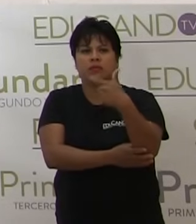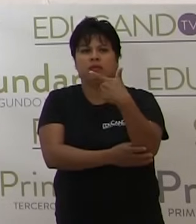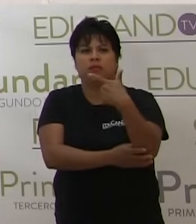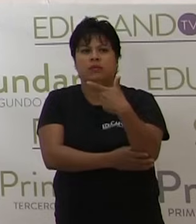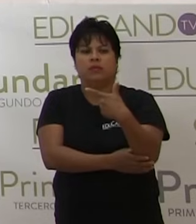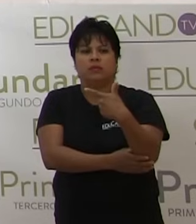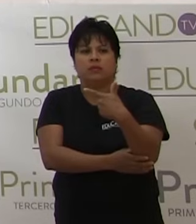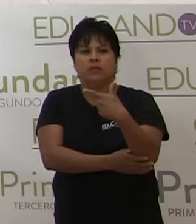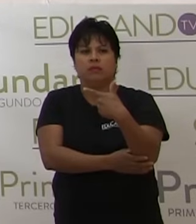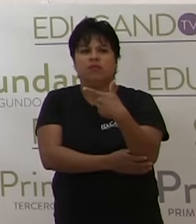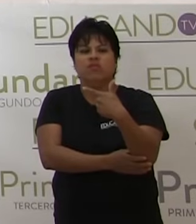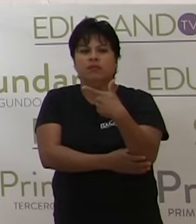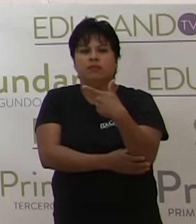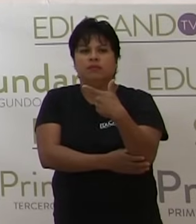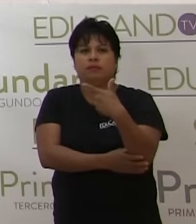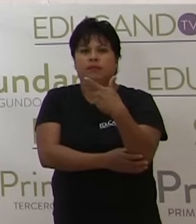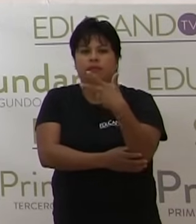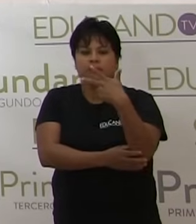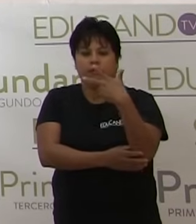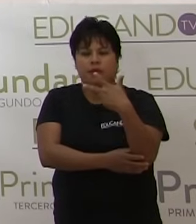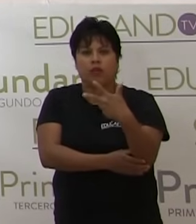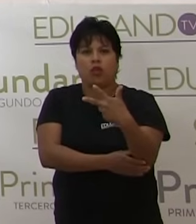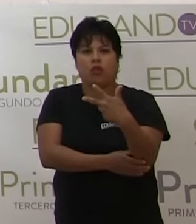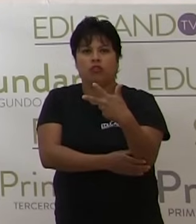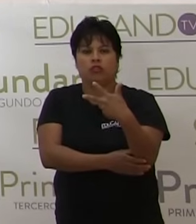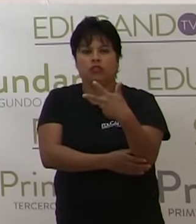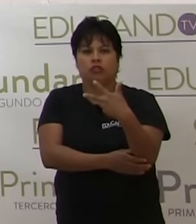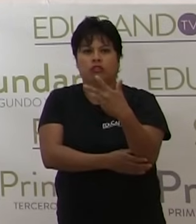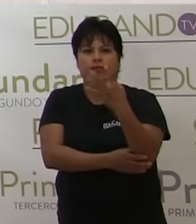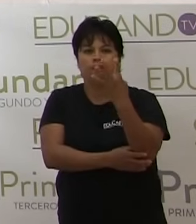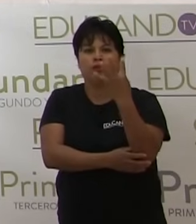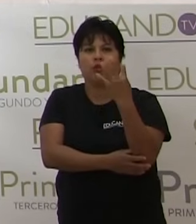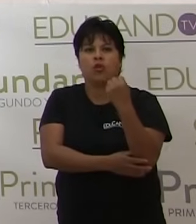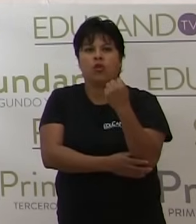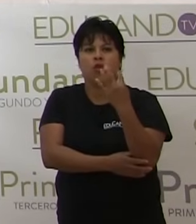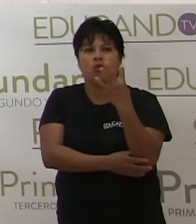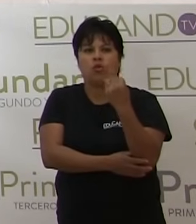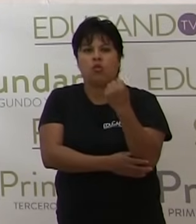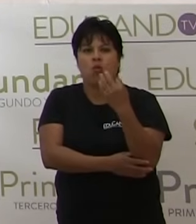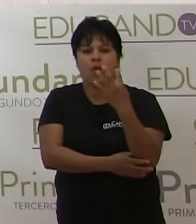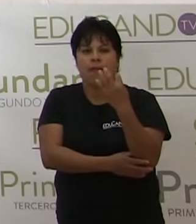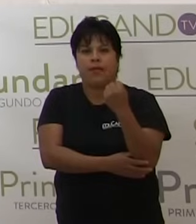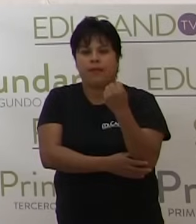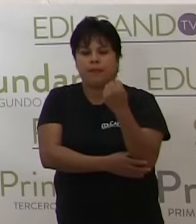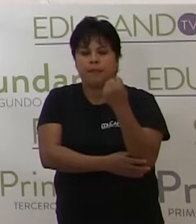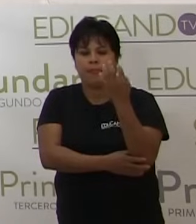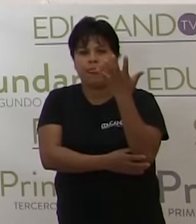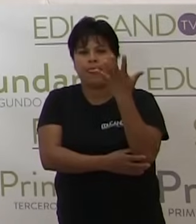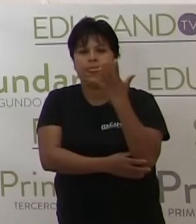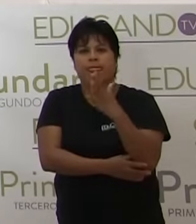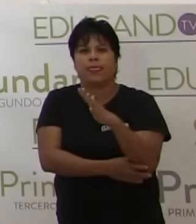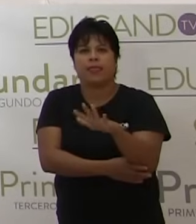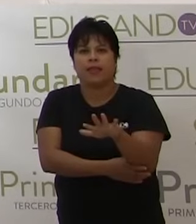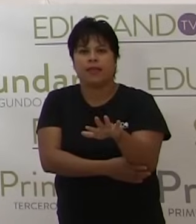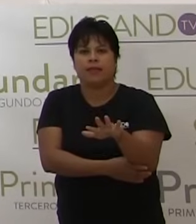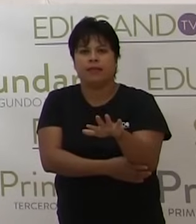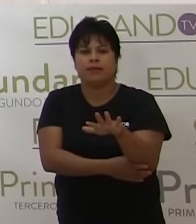seis siete 8o nu